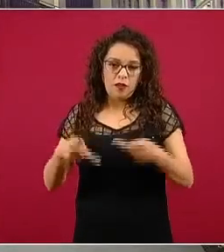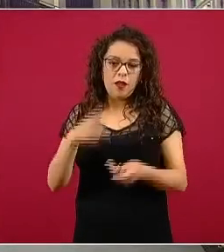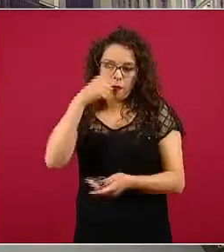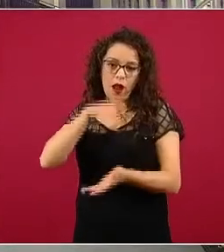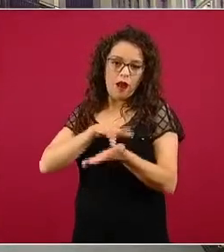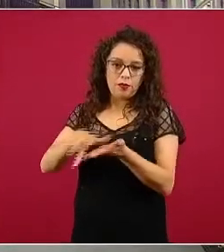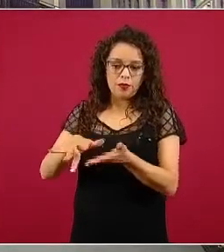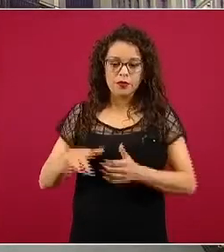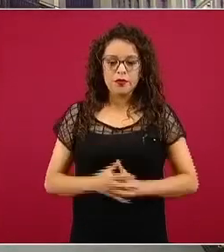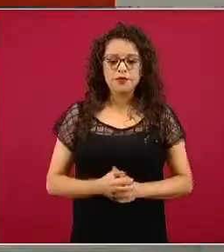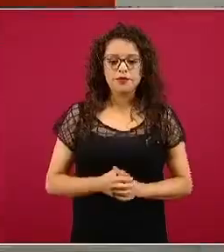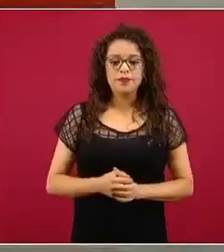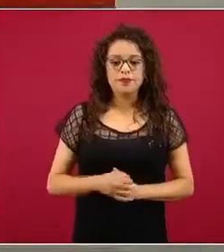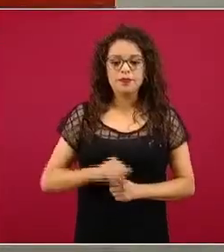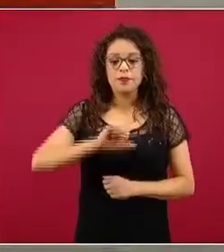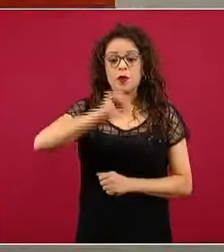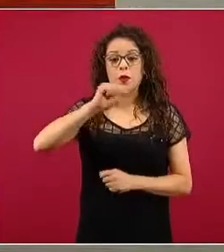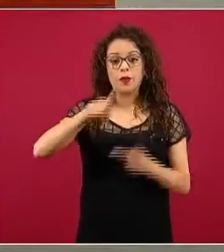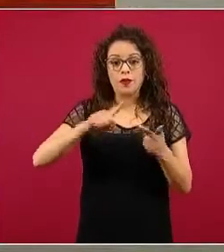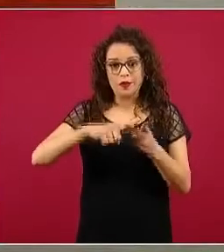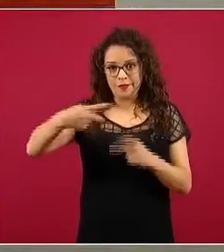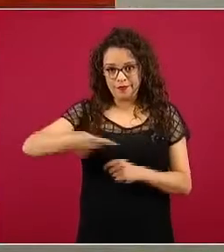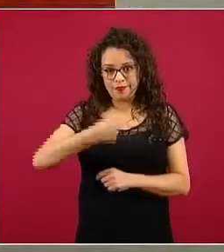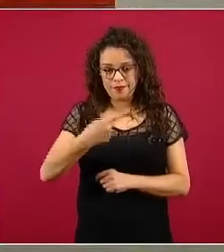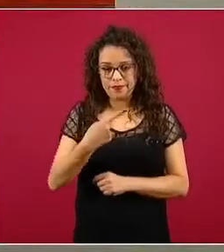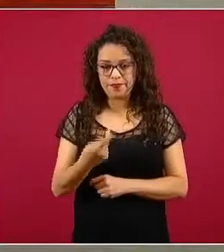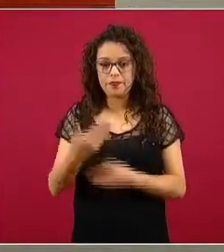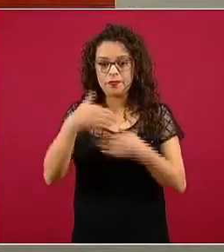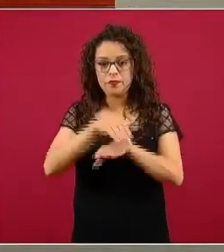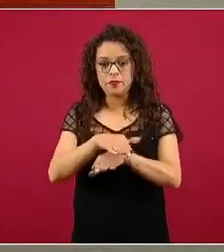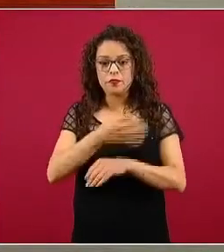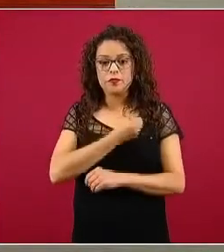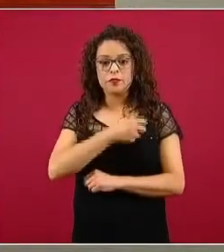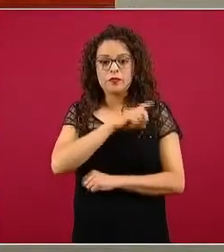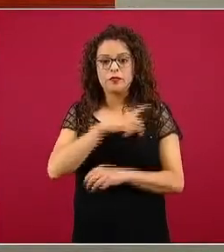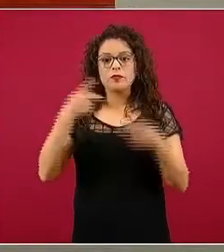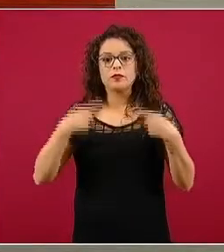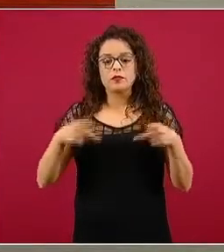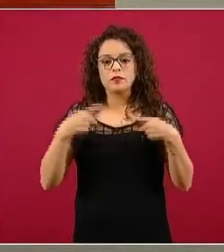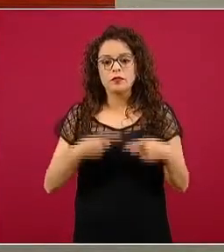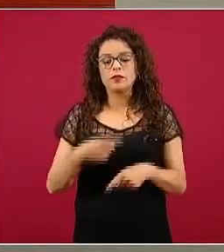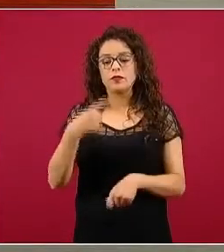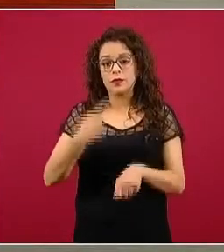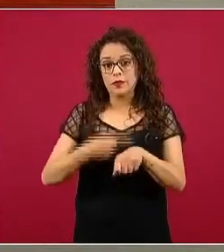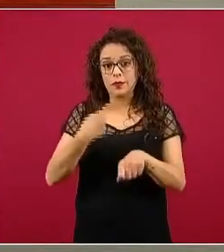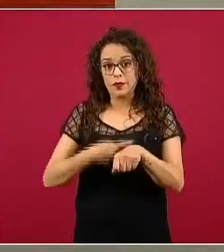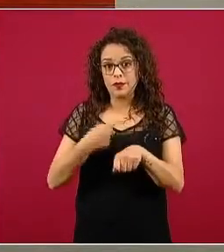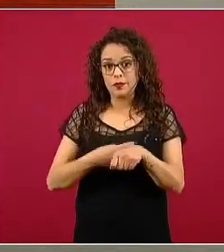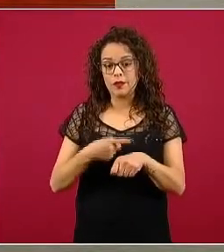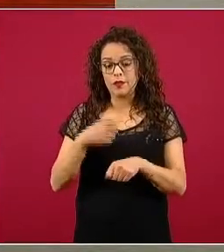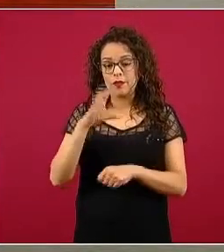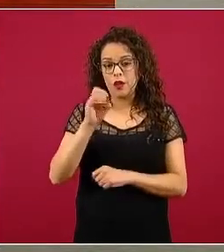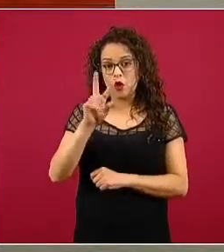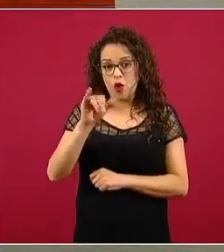que en su momento puede generar en la salud de las personas que padecen o padecieron